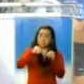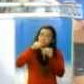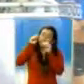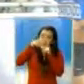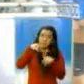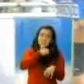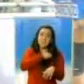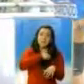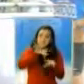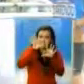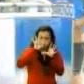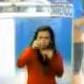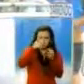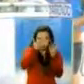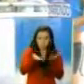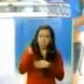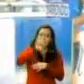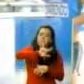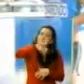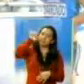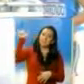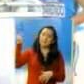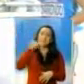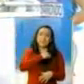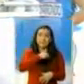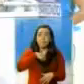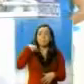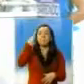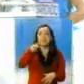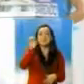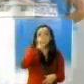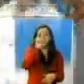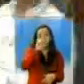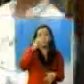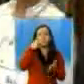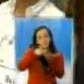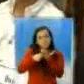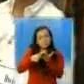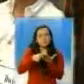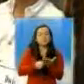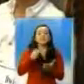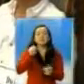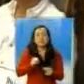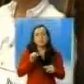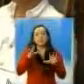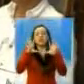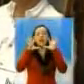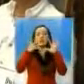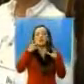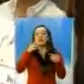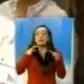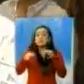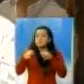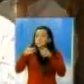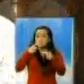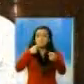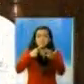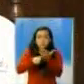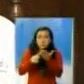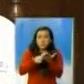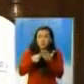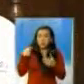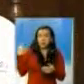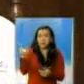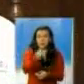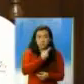competencia de 50 kilómetros para el próximo sábado, mientras el ministro se comprometió a no politizar la victoria.